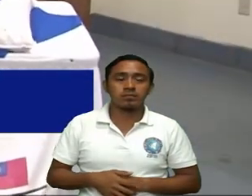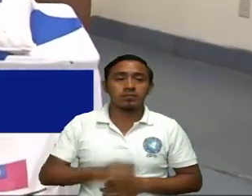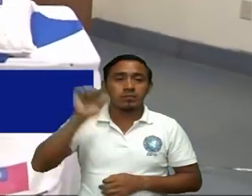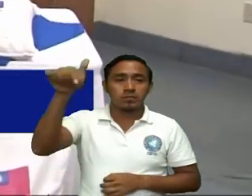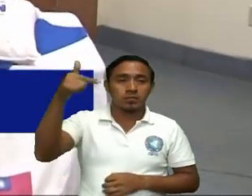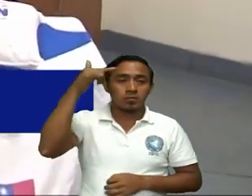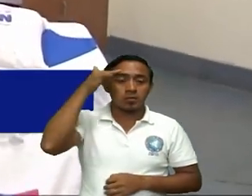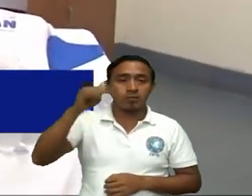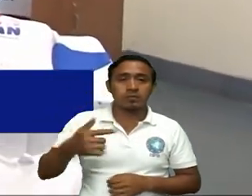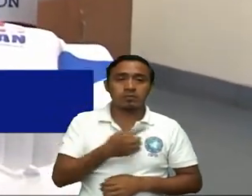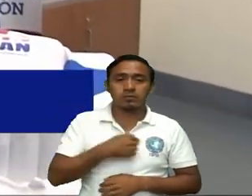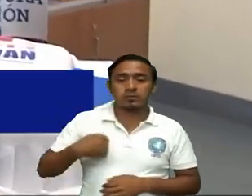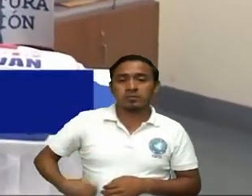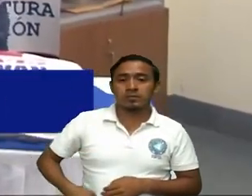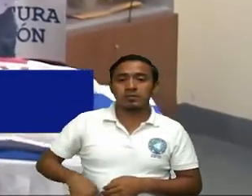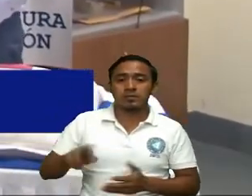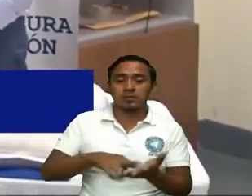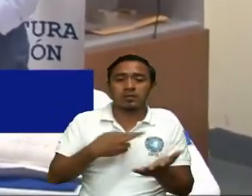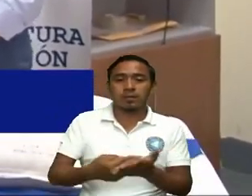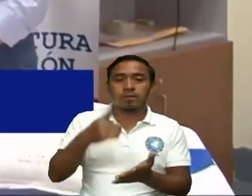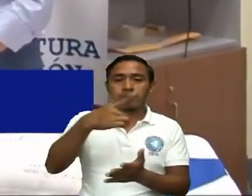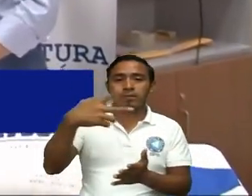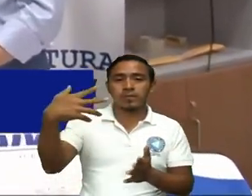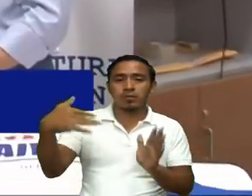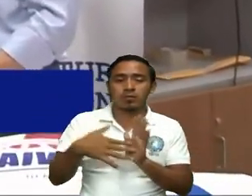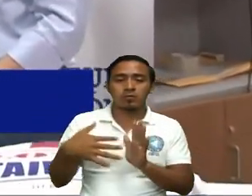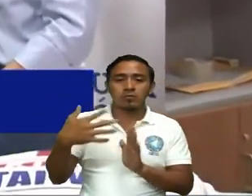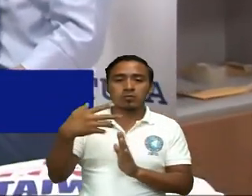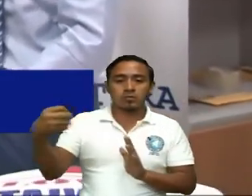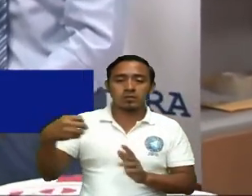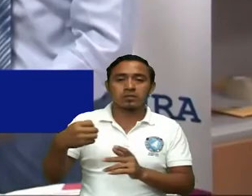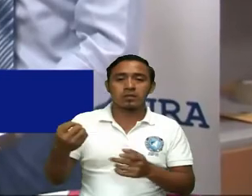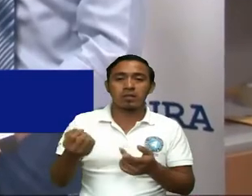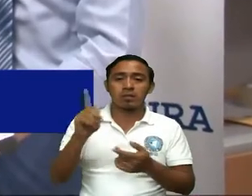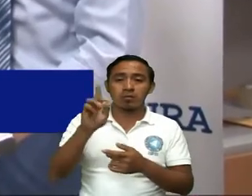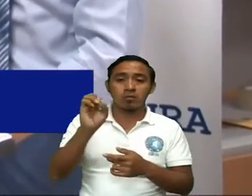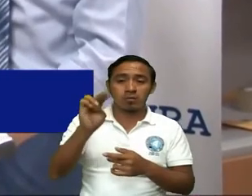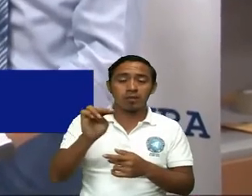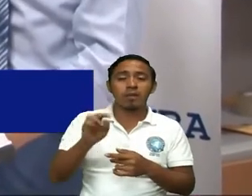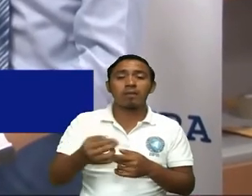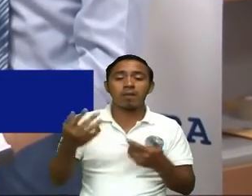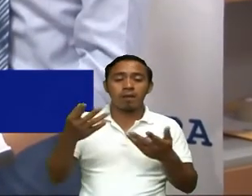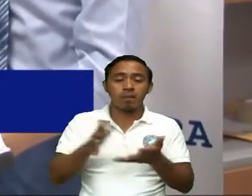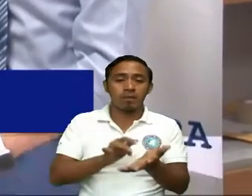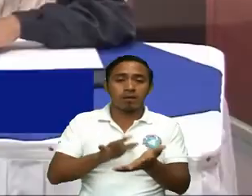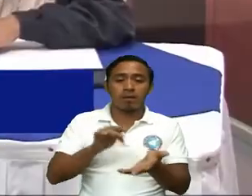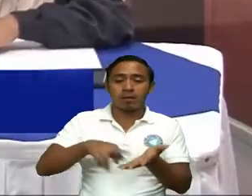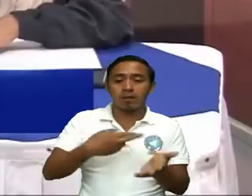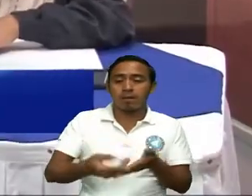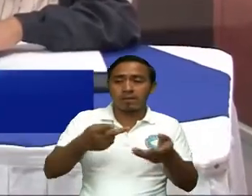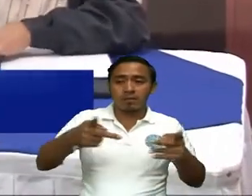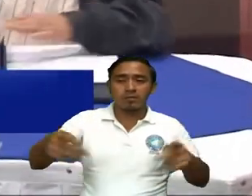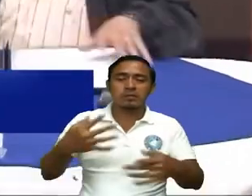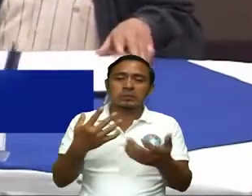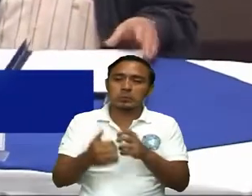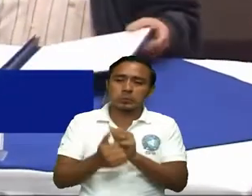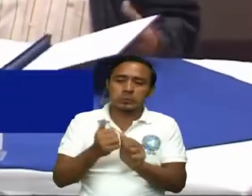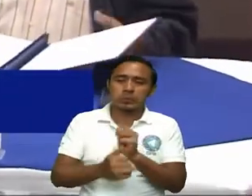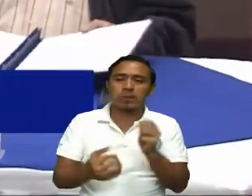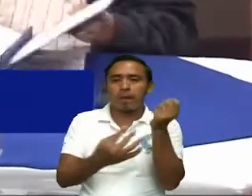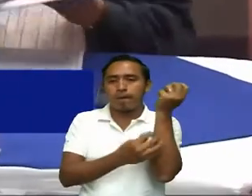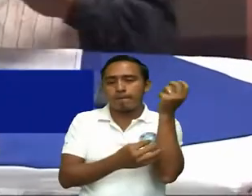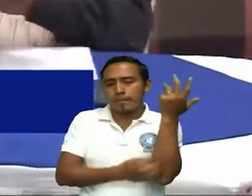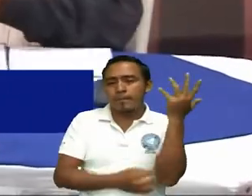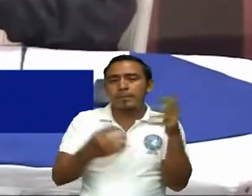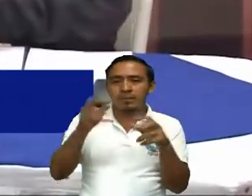Gobierno de China-Taiwán dona 1.800 toneladas métricas de arroz, que serán destinadas a personas que viven en situación de riesgo